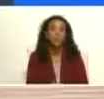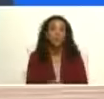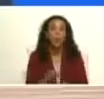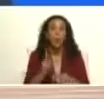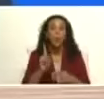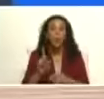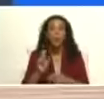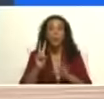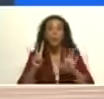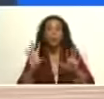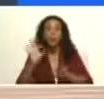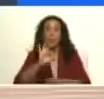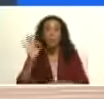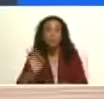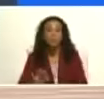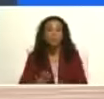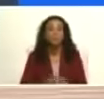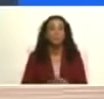96.7%